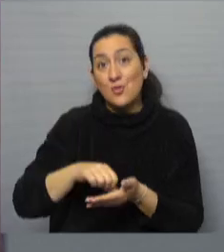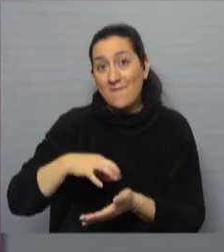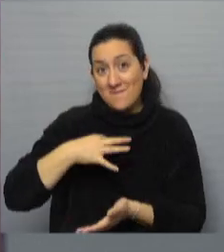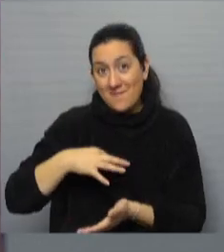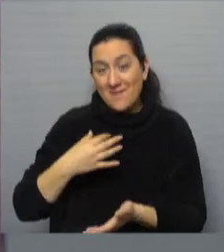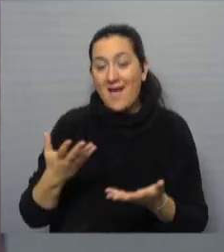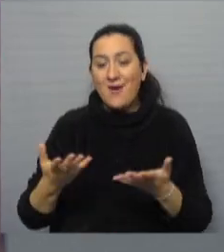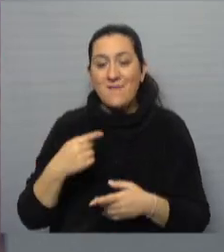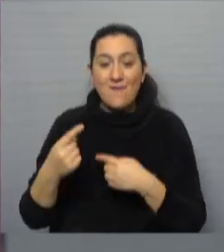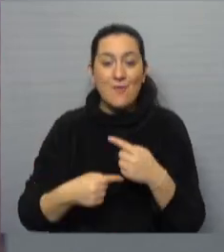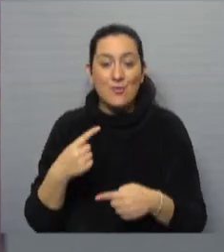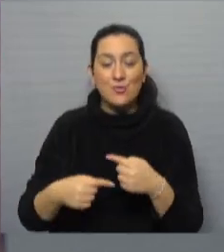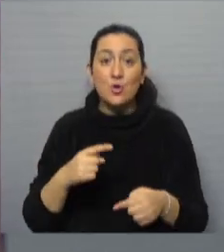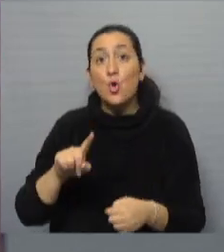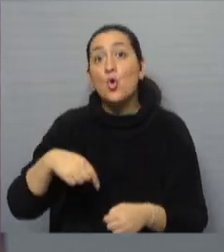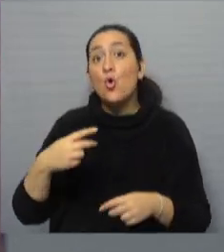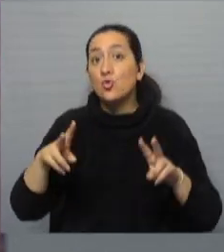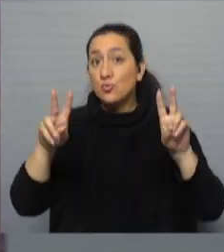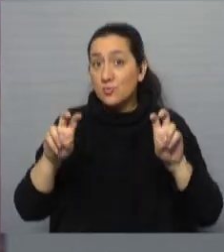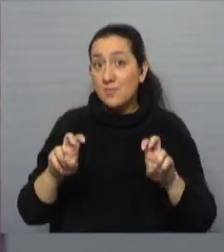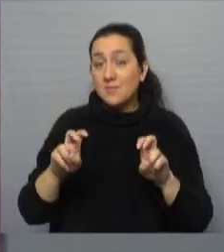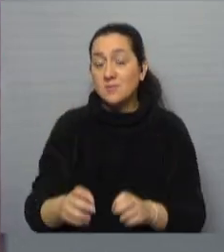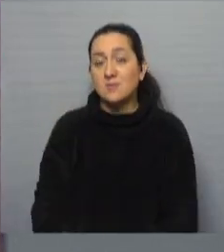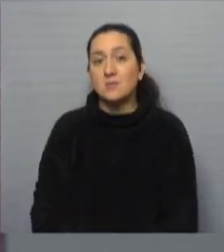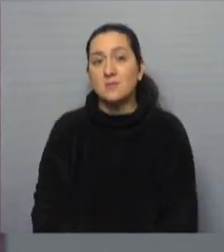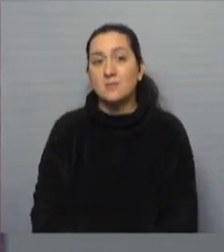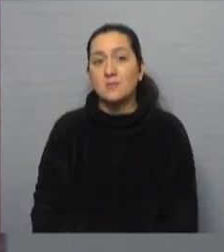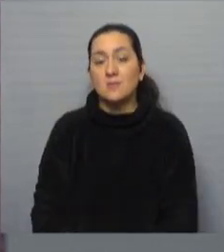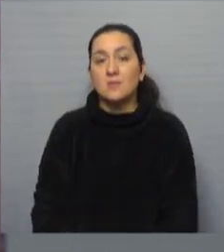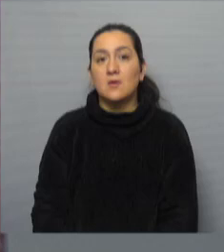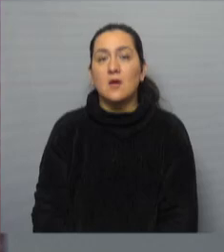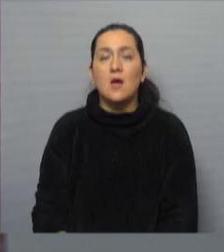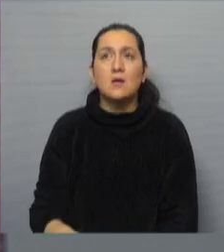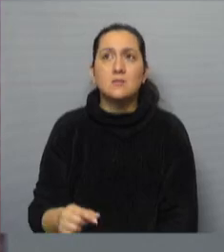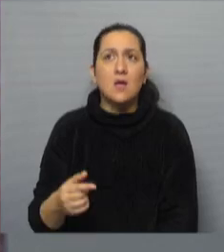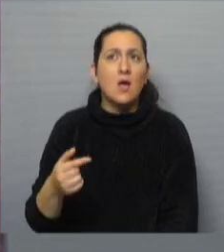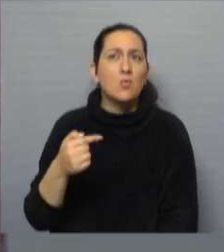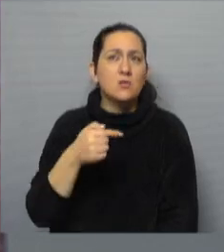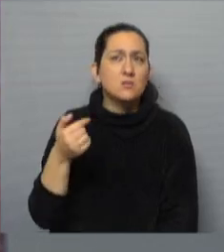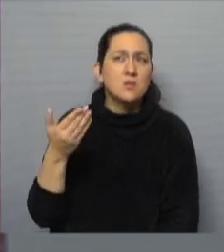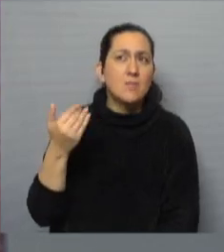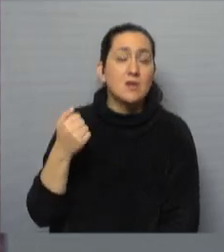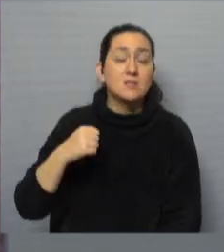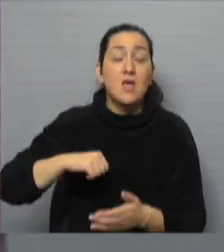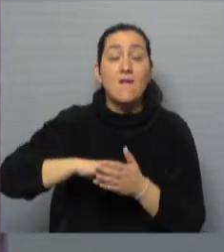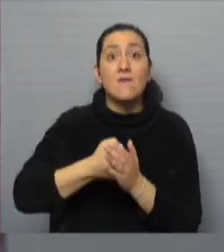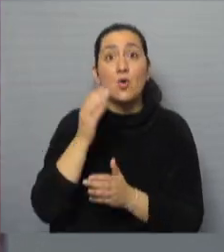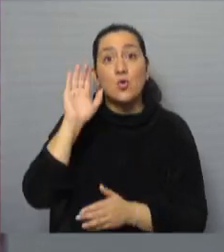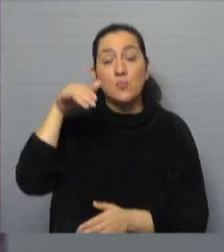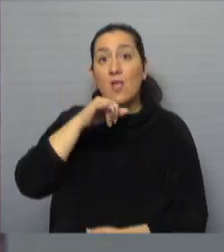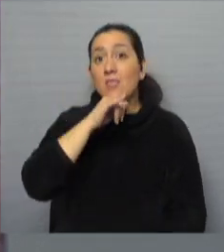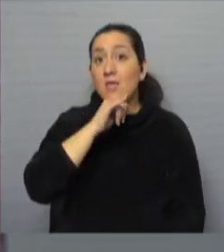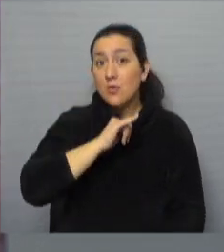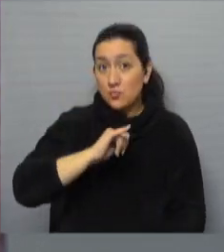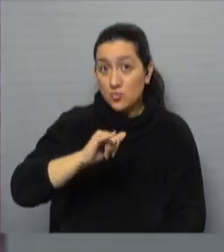vamos a seguir con otros asuntos que tienen que ver con hace unas semanas el banco república denunció